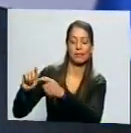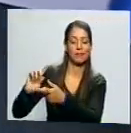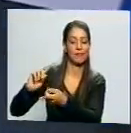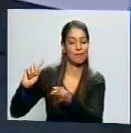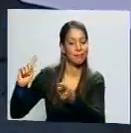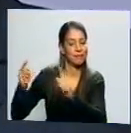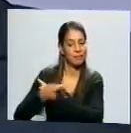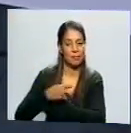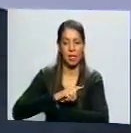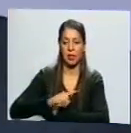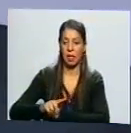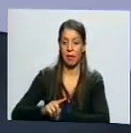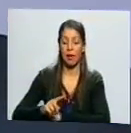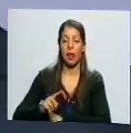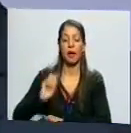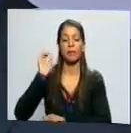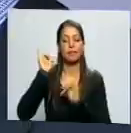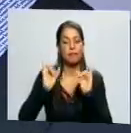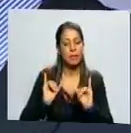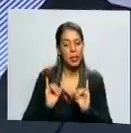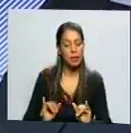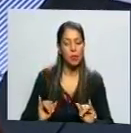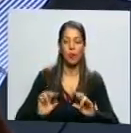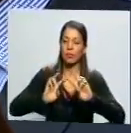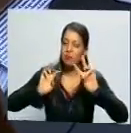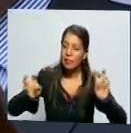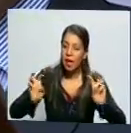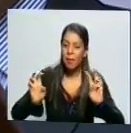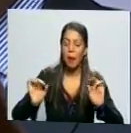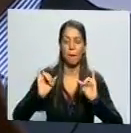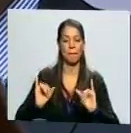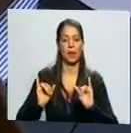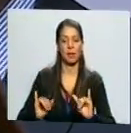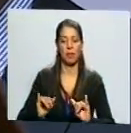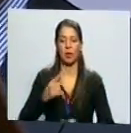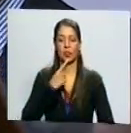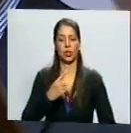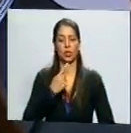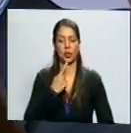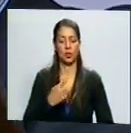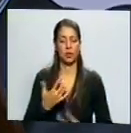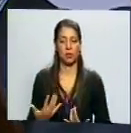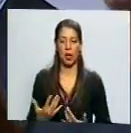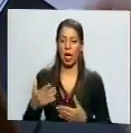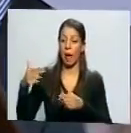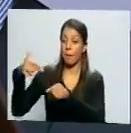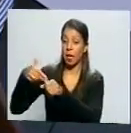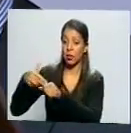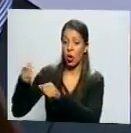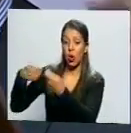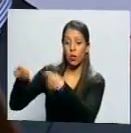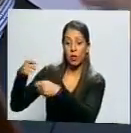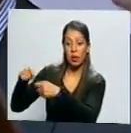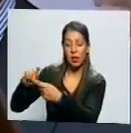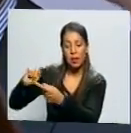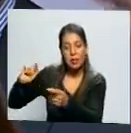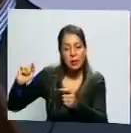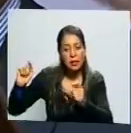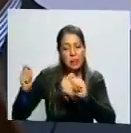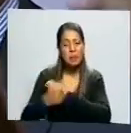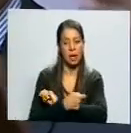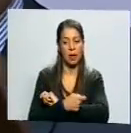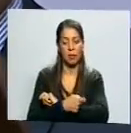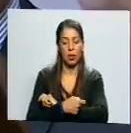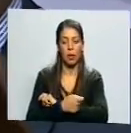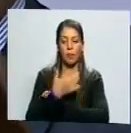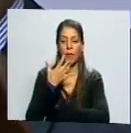análisis que se hacen, esa es una máxima que se establece, ¿no? Salir del rentismo petrolero para pasar de